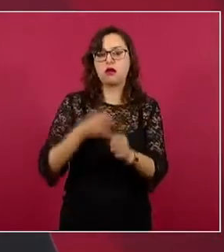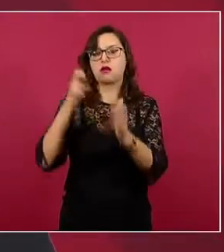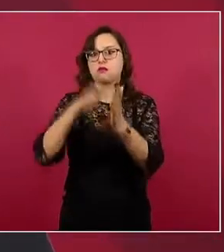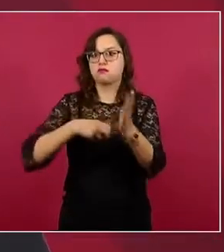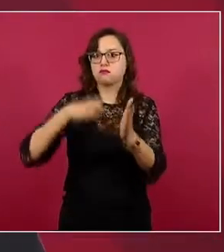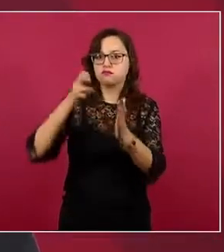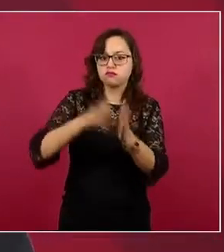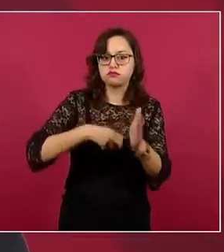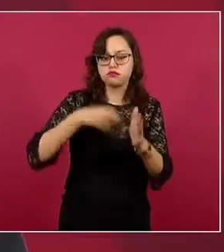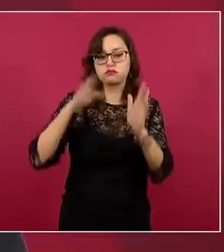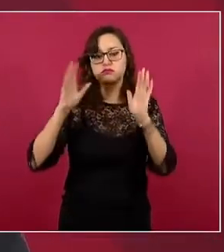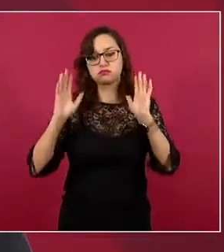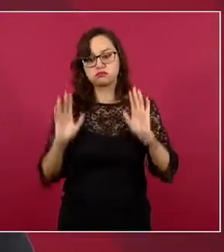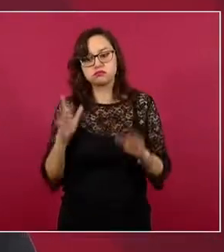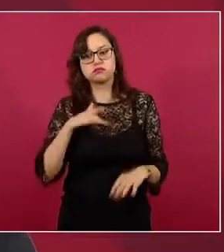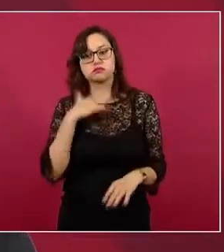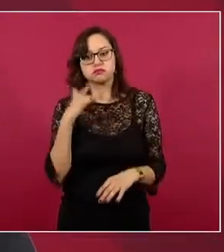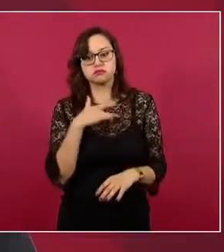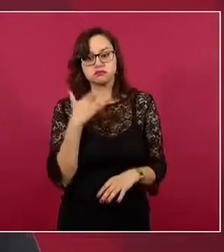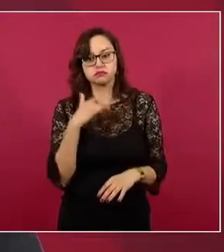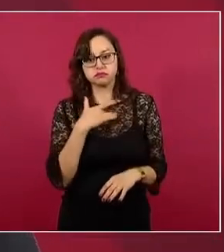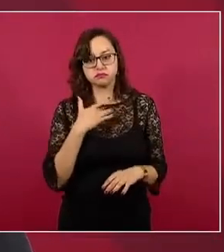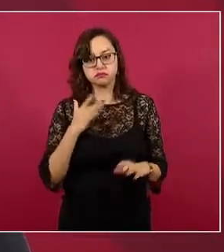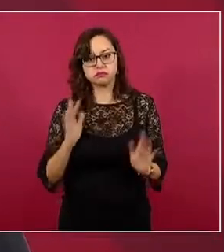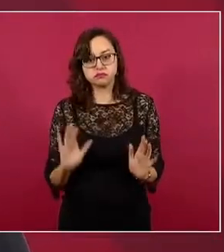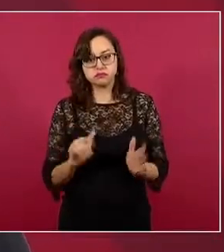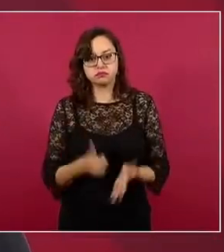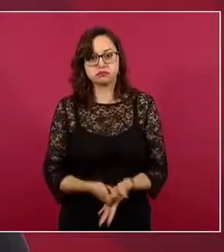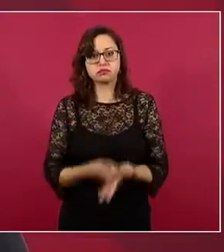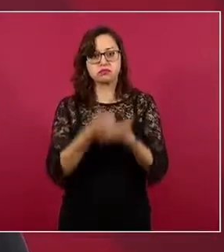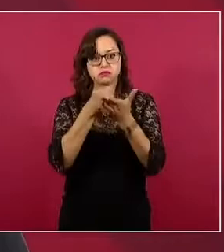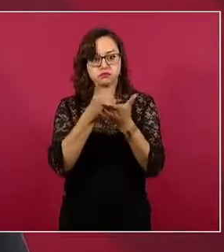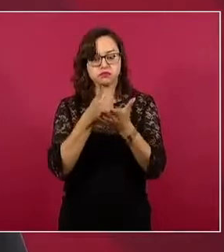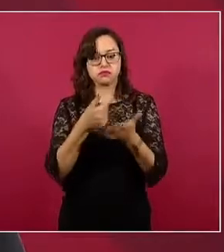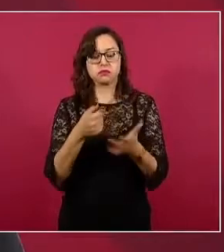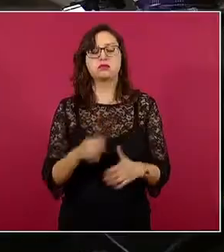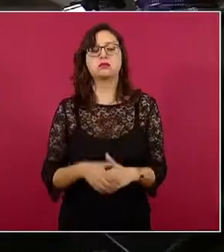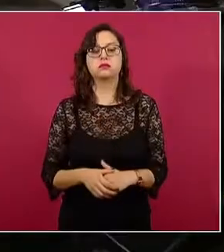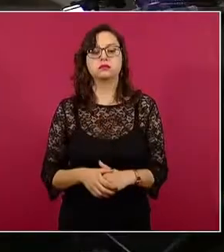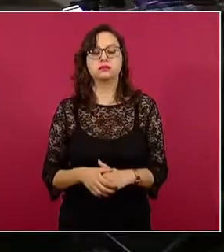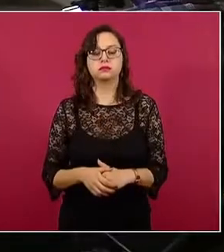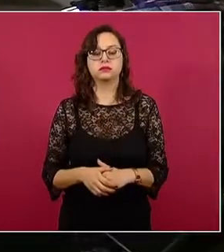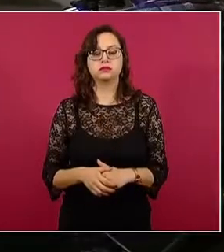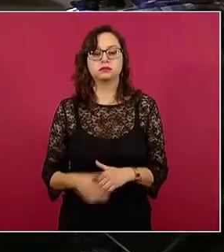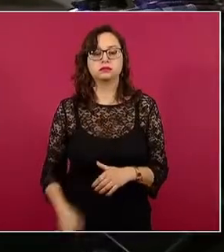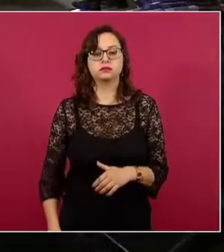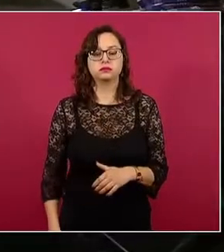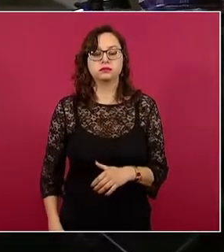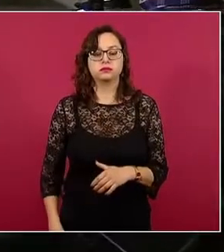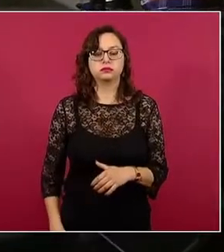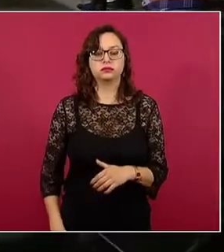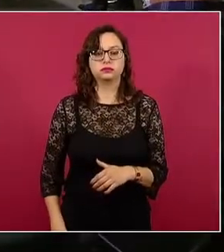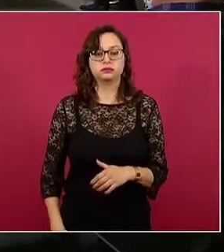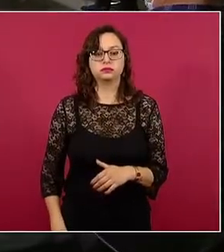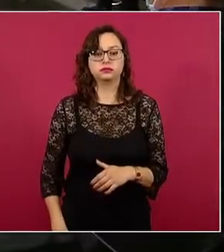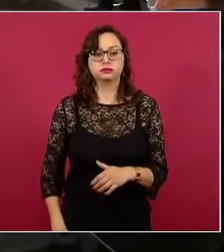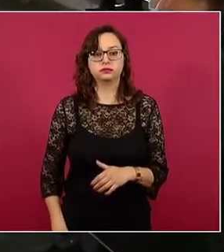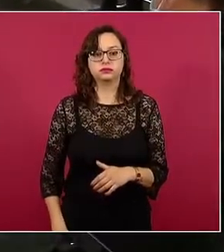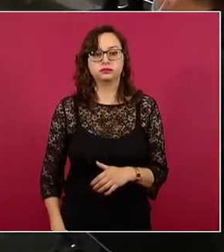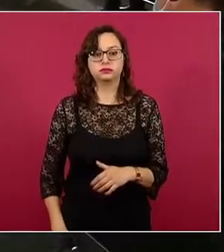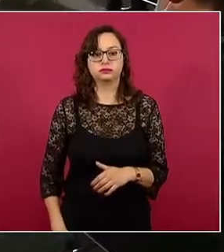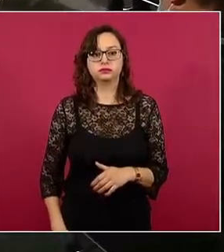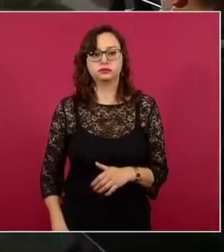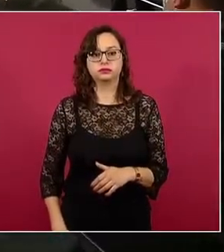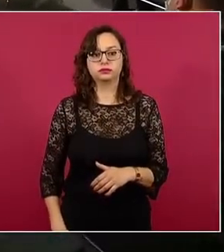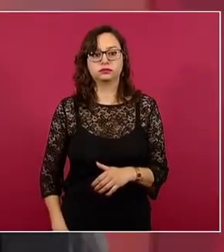y para lo que consideren que va a ayudar a la educación, con la idea de que